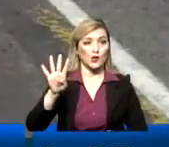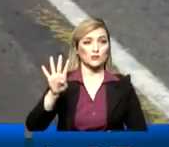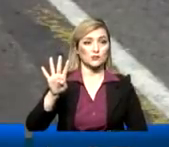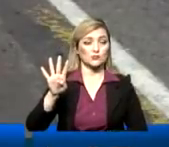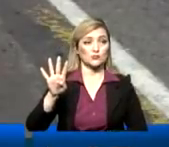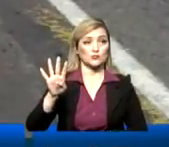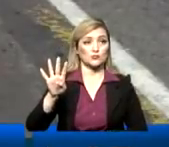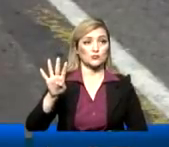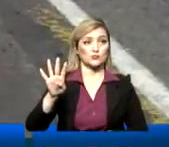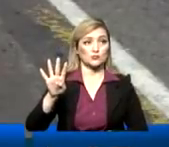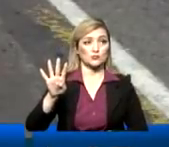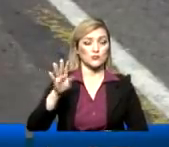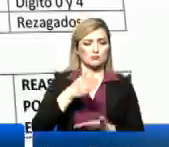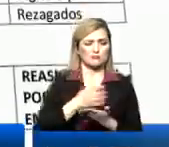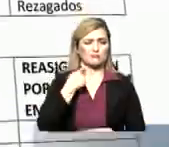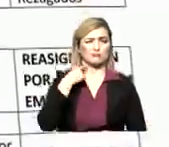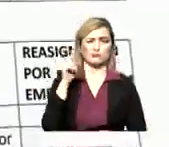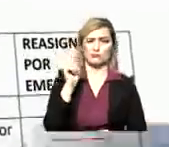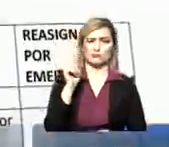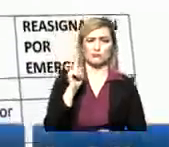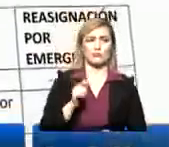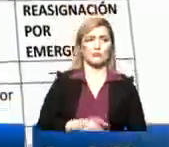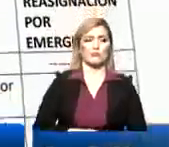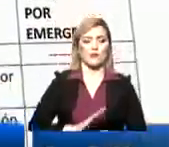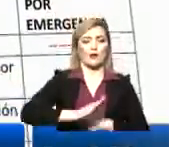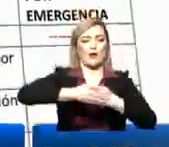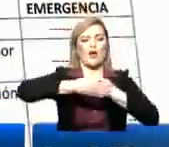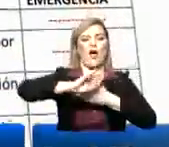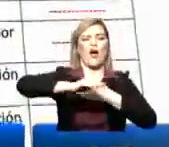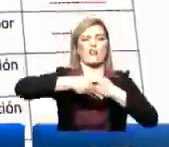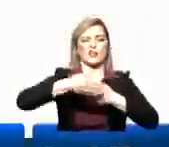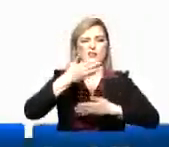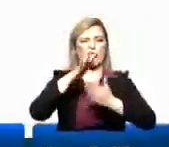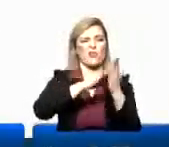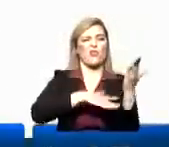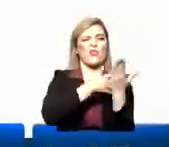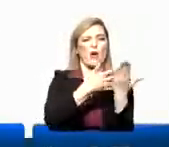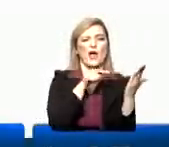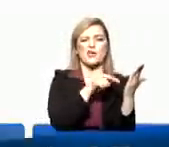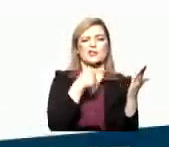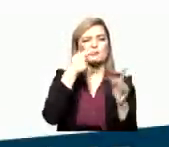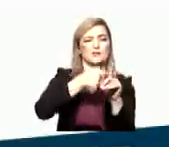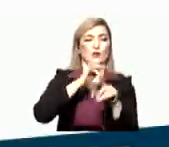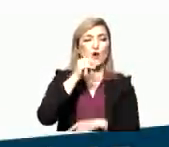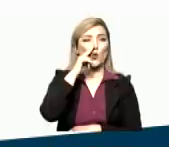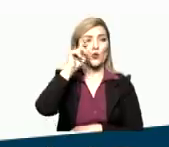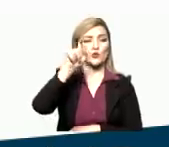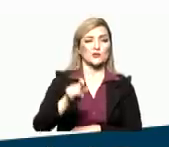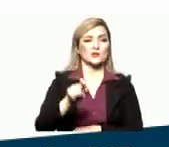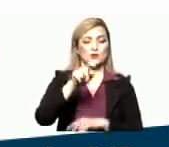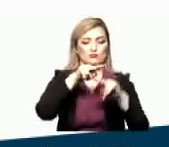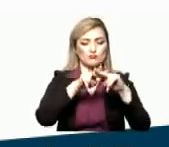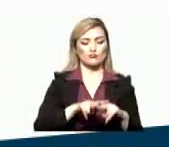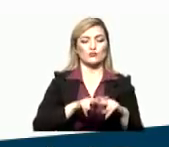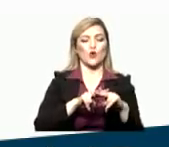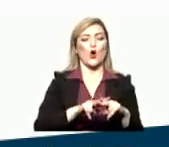no se vean afectados por la suspensión. En una tabla anexa al comunicado, consta que en el mes de junio deberán realizar la